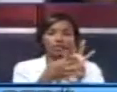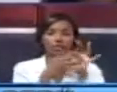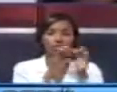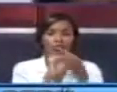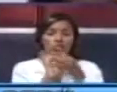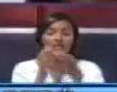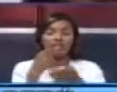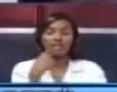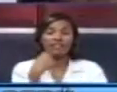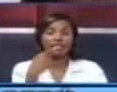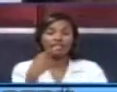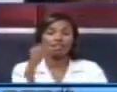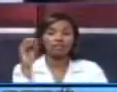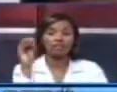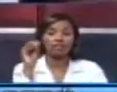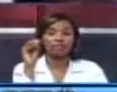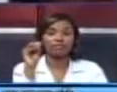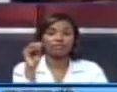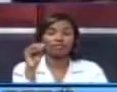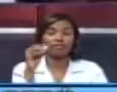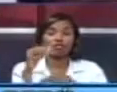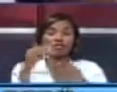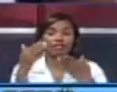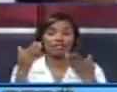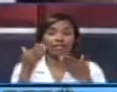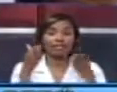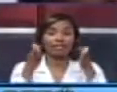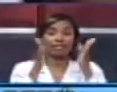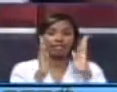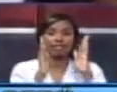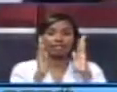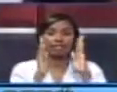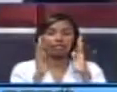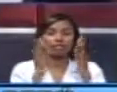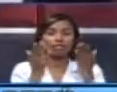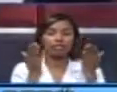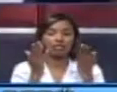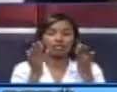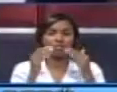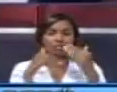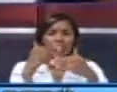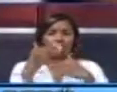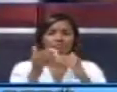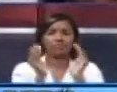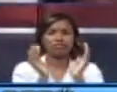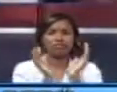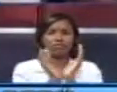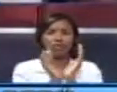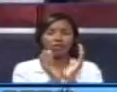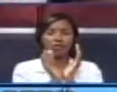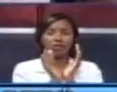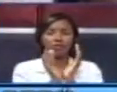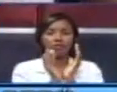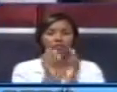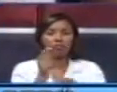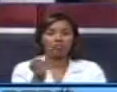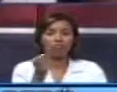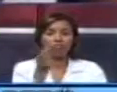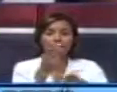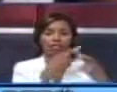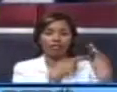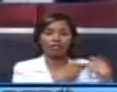hecho la advertencia que habían que tomar medidas en relación a esto. La Caja de Seguro Social no las tomó, por eso que las personas